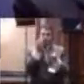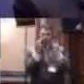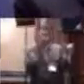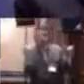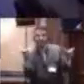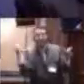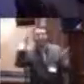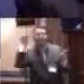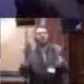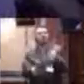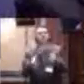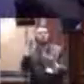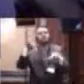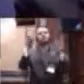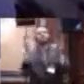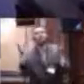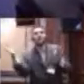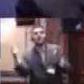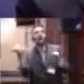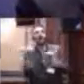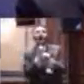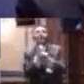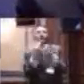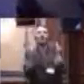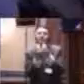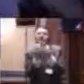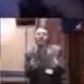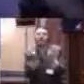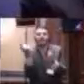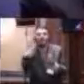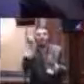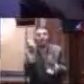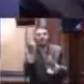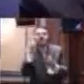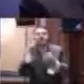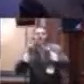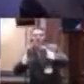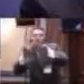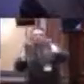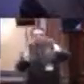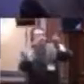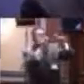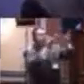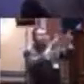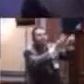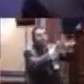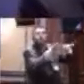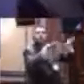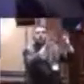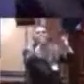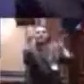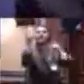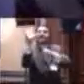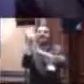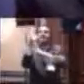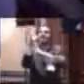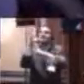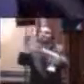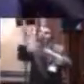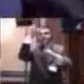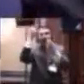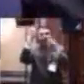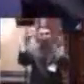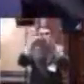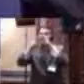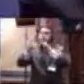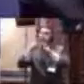verificación de todas las estaciones de radio y todos los canales de televisión que se difunden en México, que